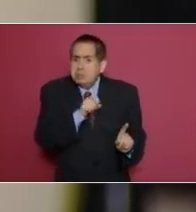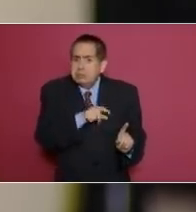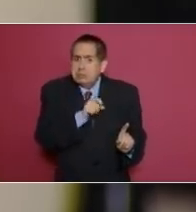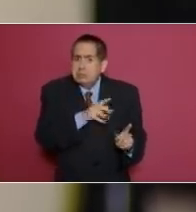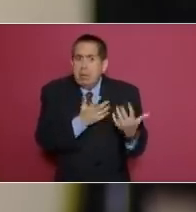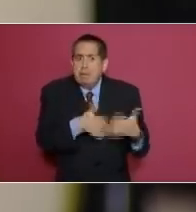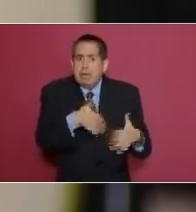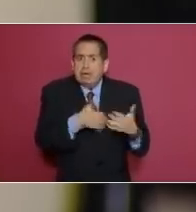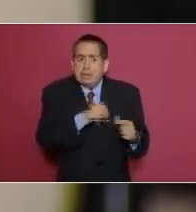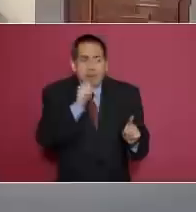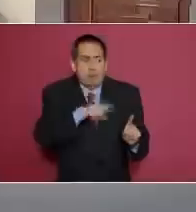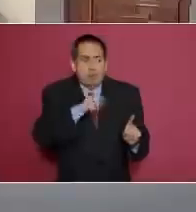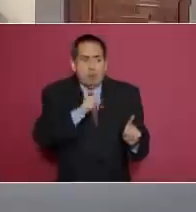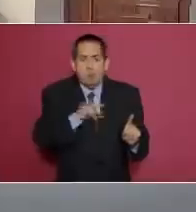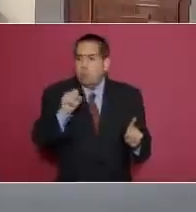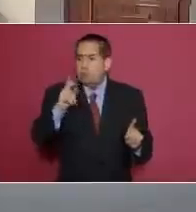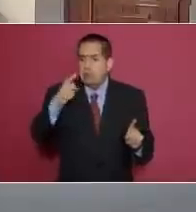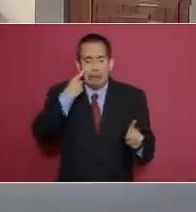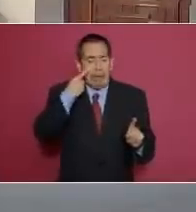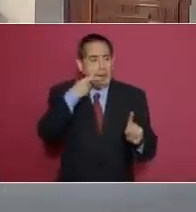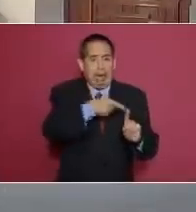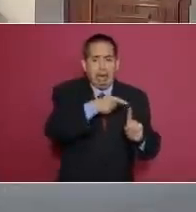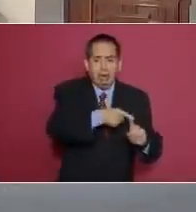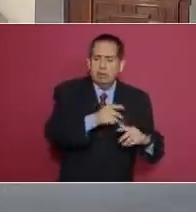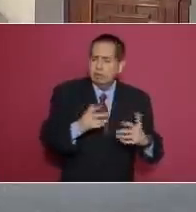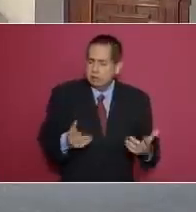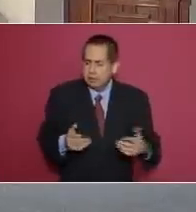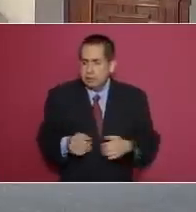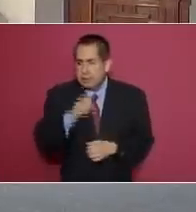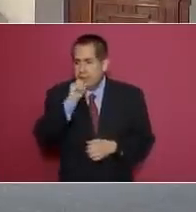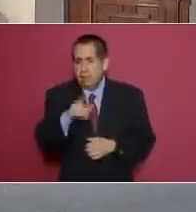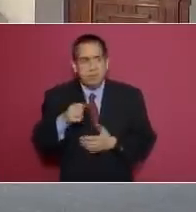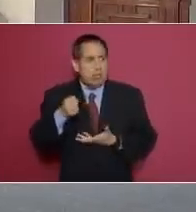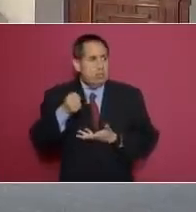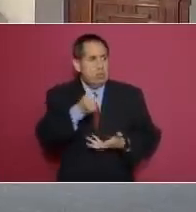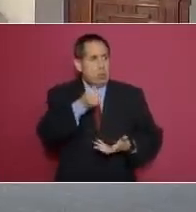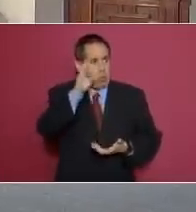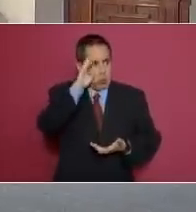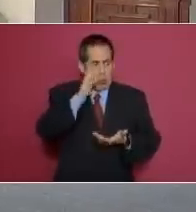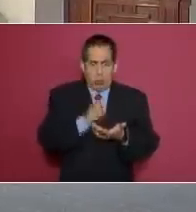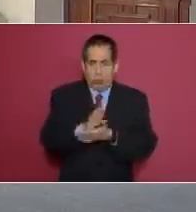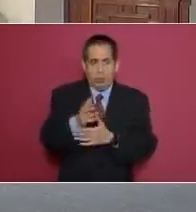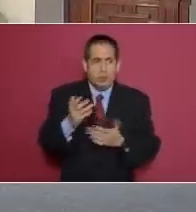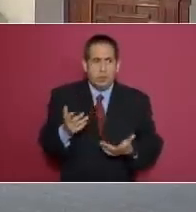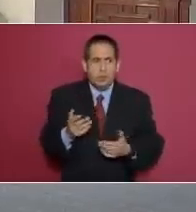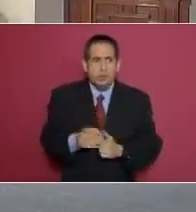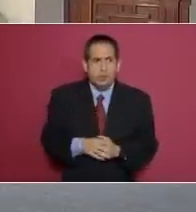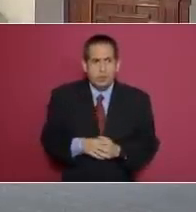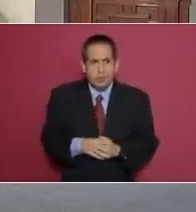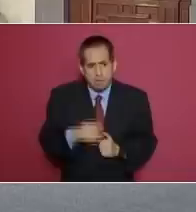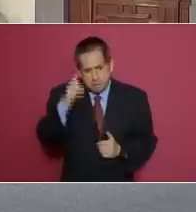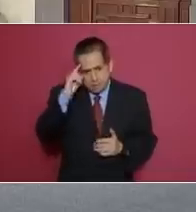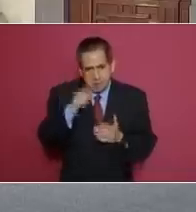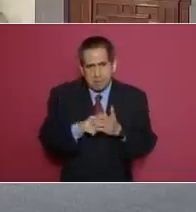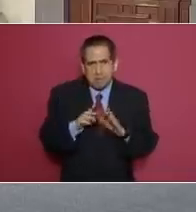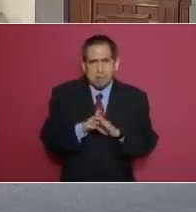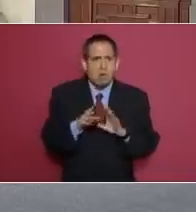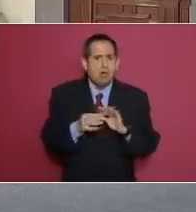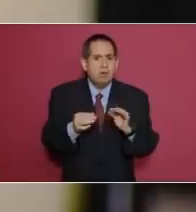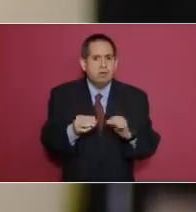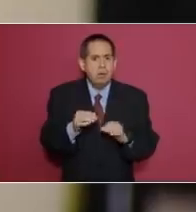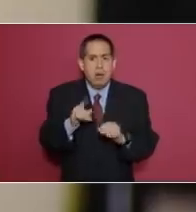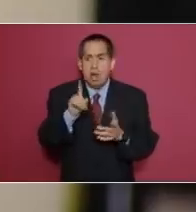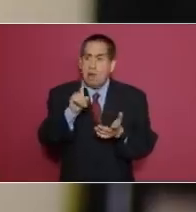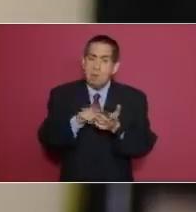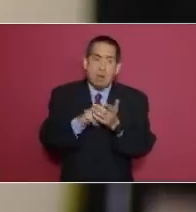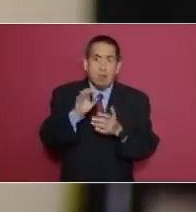esas escuelas. Y también en el sobreejercicio presupuestario, creo que en algún año el sobreejercicio fue